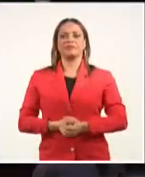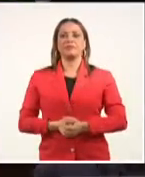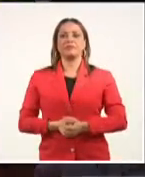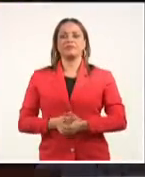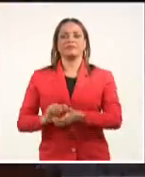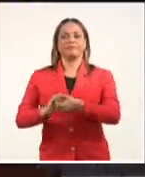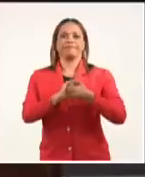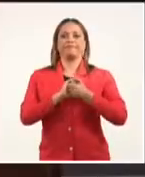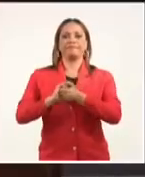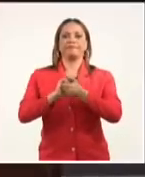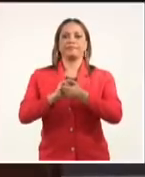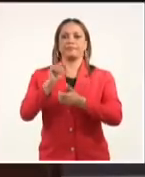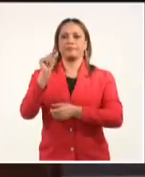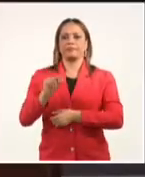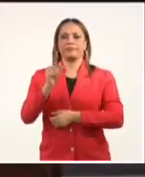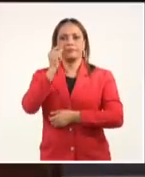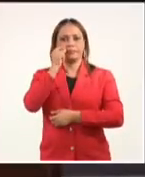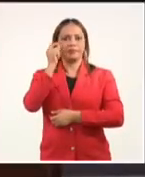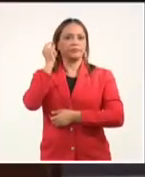Compañeras y compañeros,